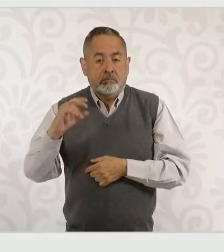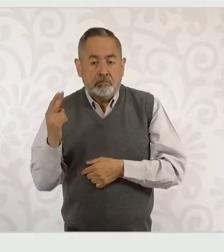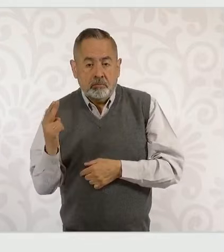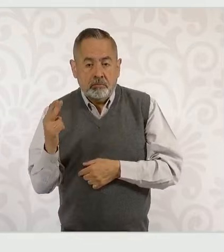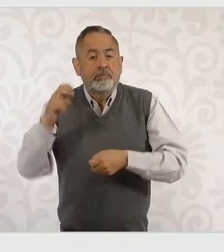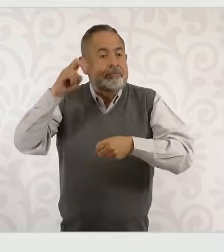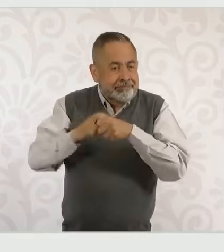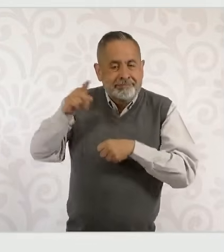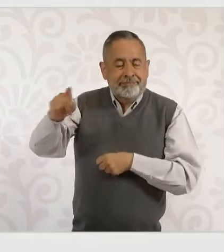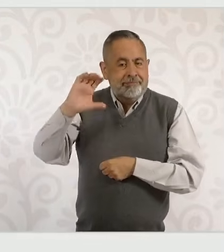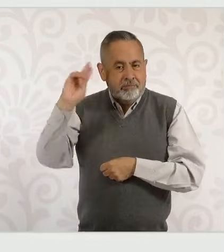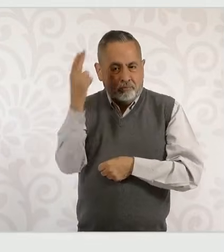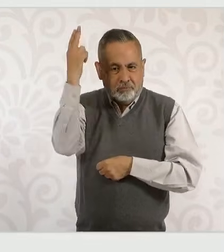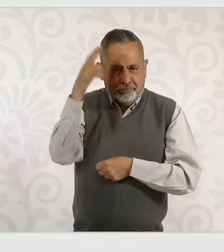de CEU,